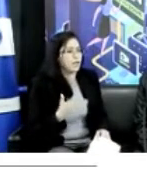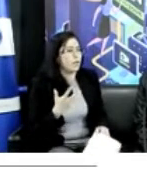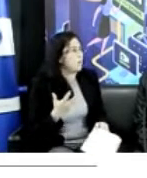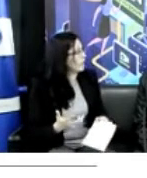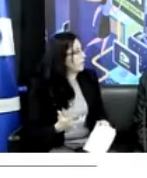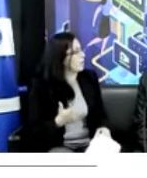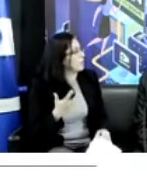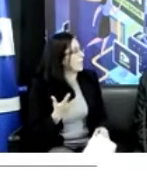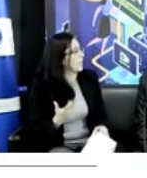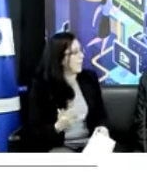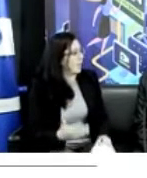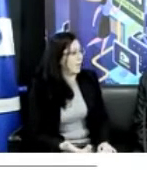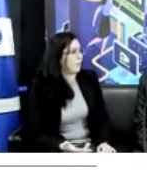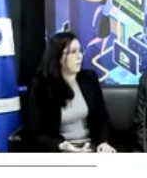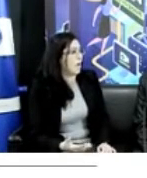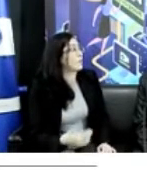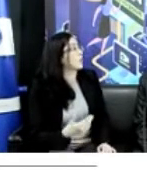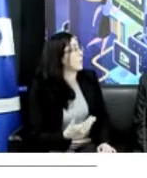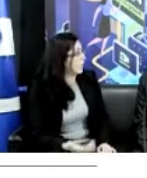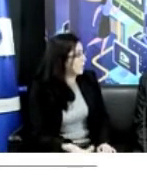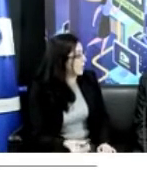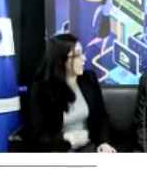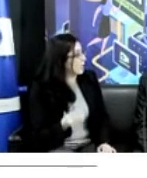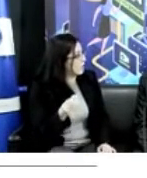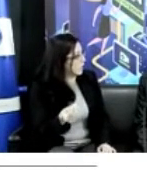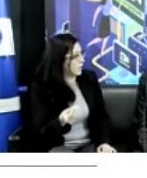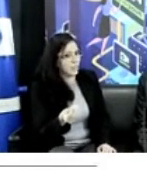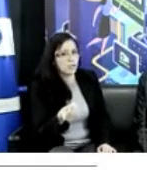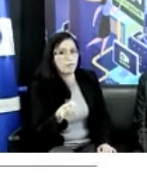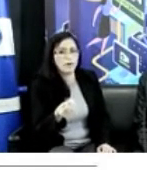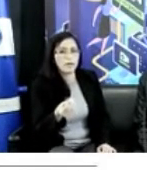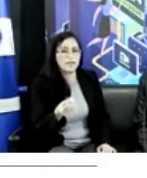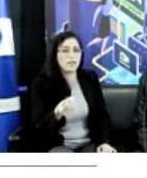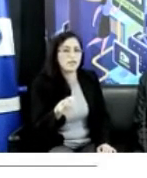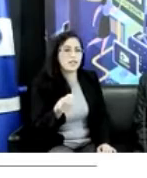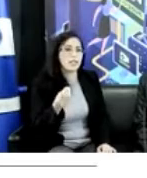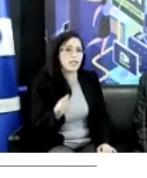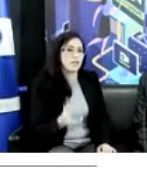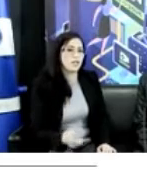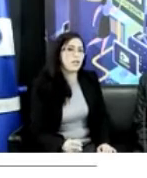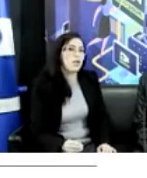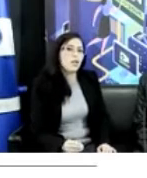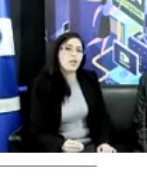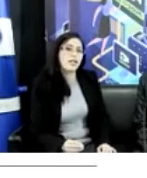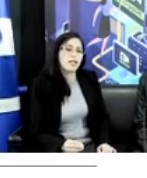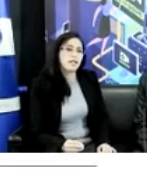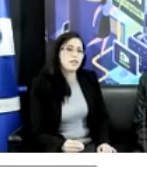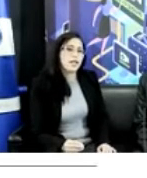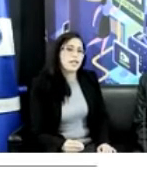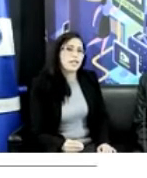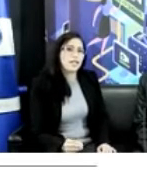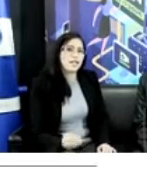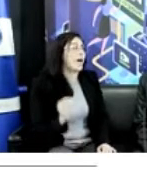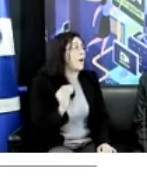en automático no empieza a autorregularse y que de eso se trata. Son programas entonces de intervención donde tratamos